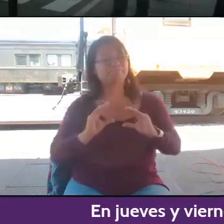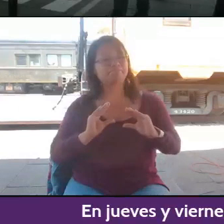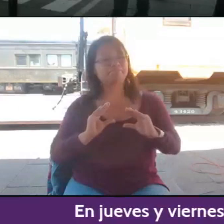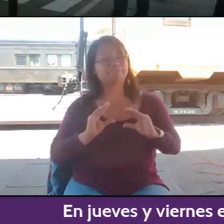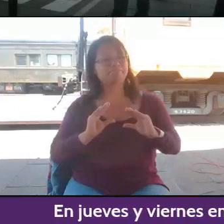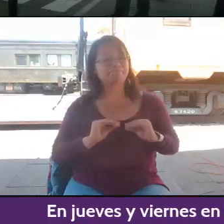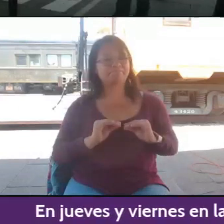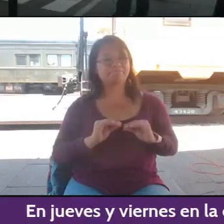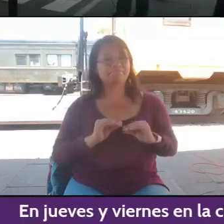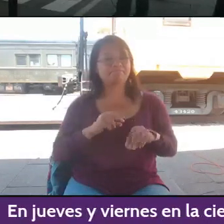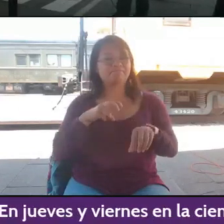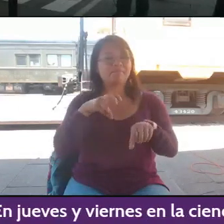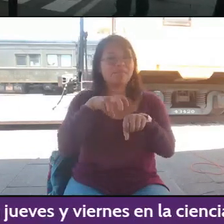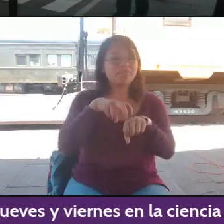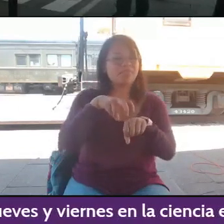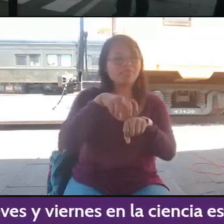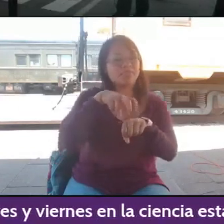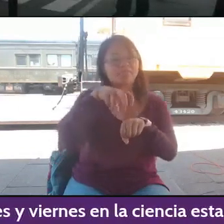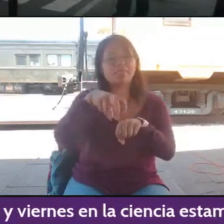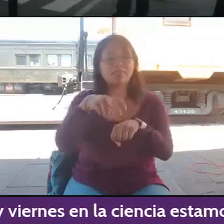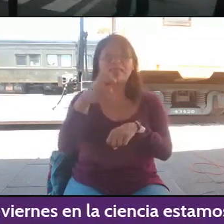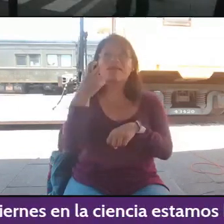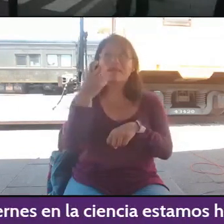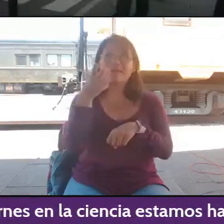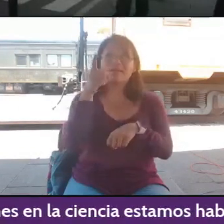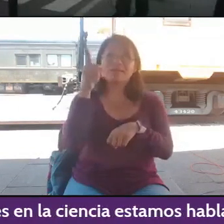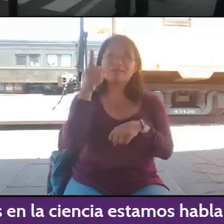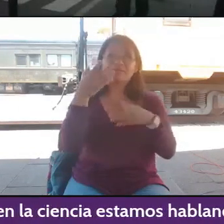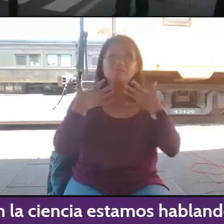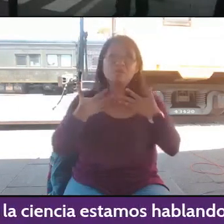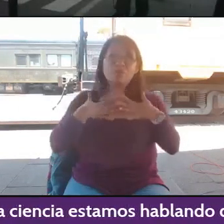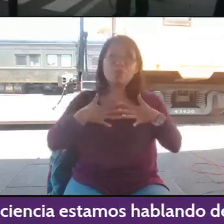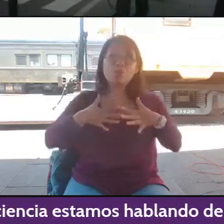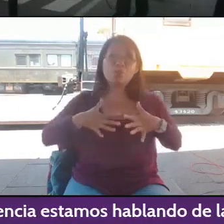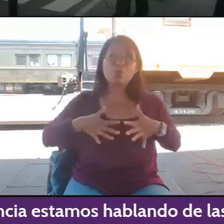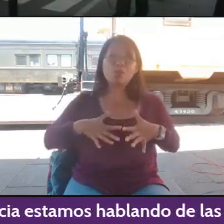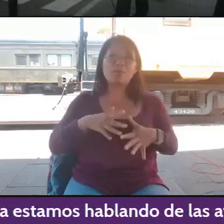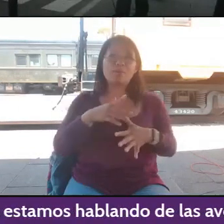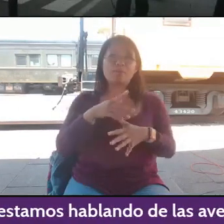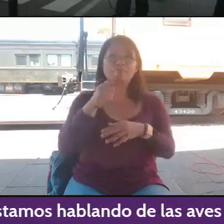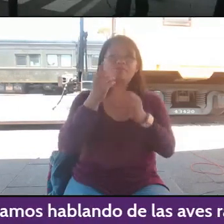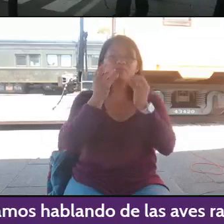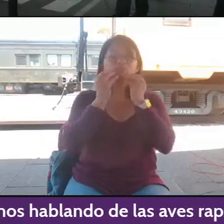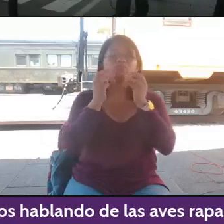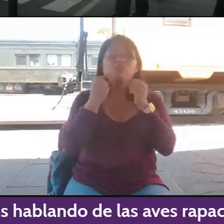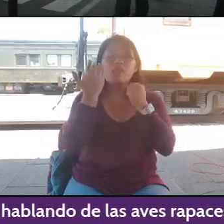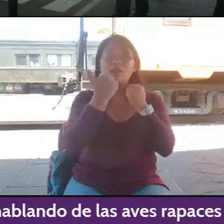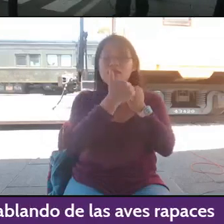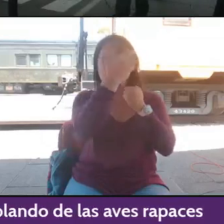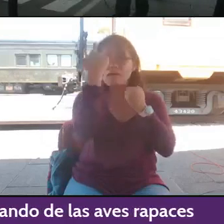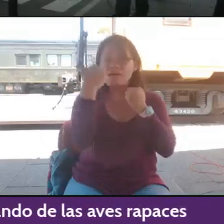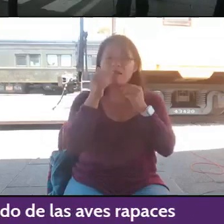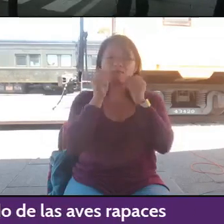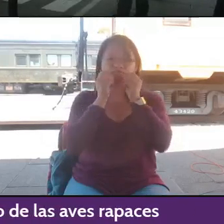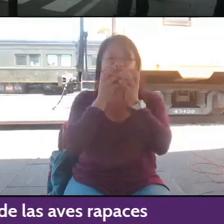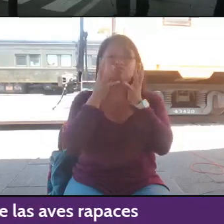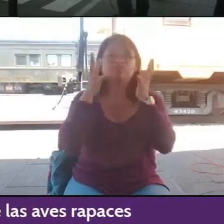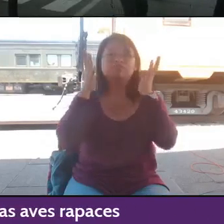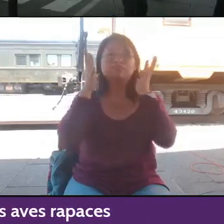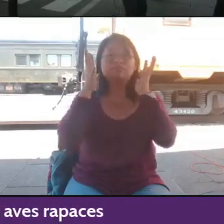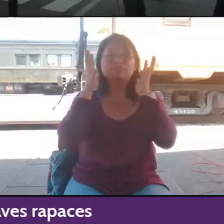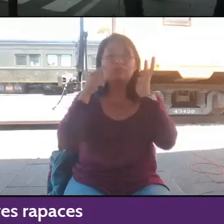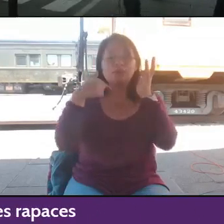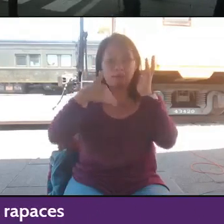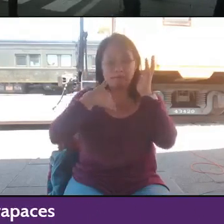el plumaje de estas aves va mucho más pegadito al cuerpo que esta. ¿Sí? Esta es esponjosita, suavecita,